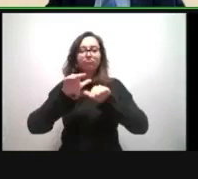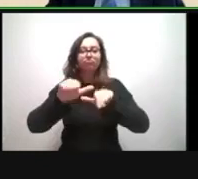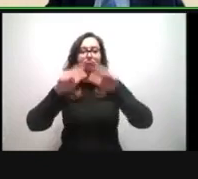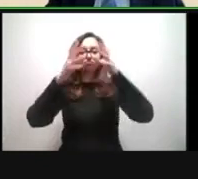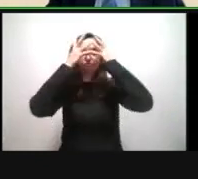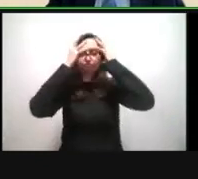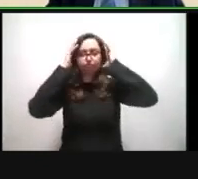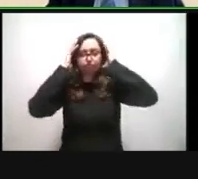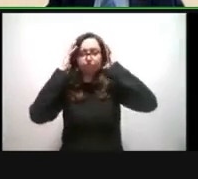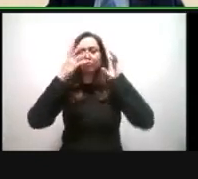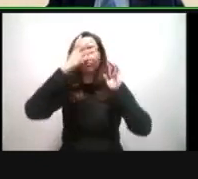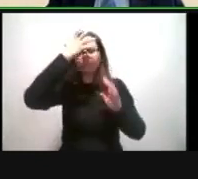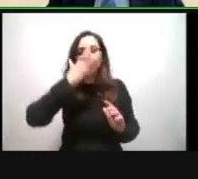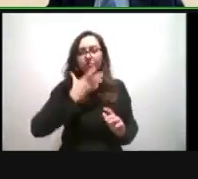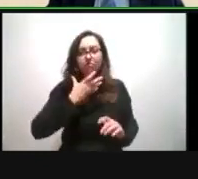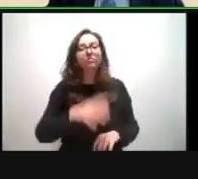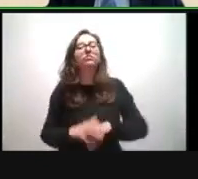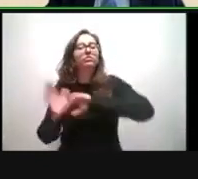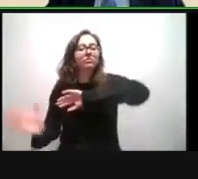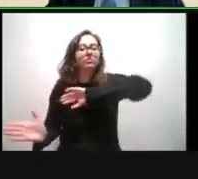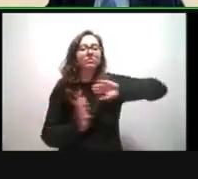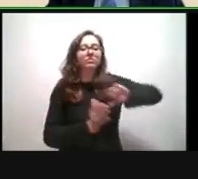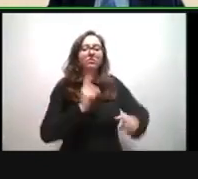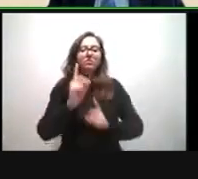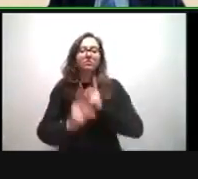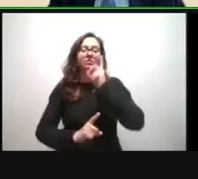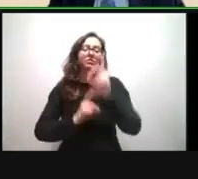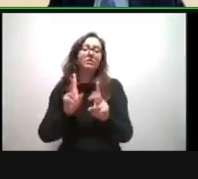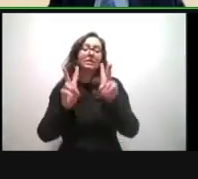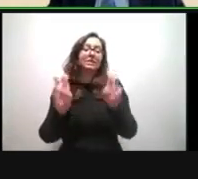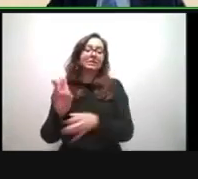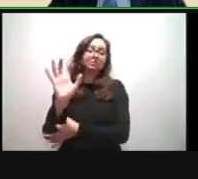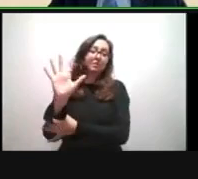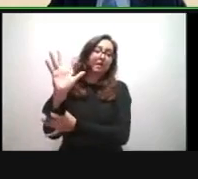la mano son un factor importante de considerar.